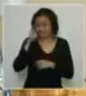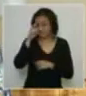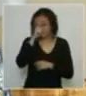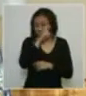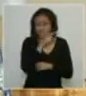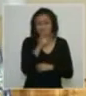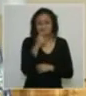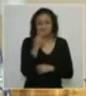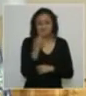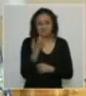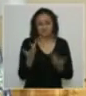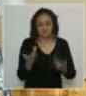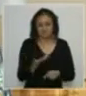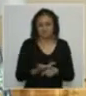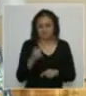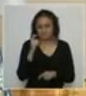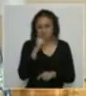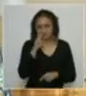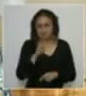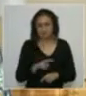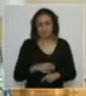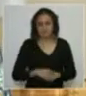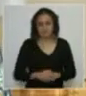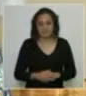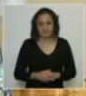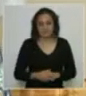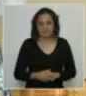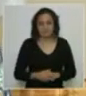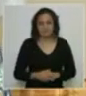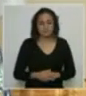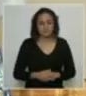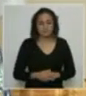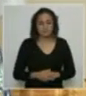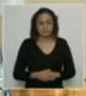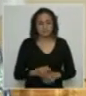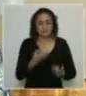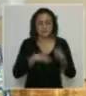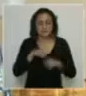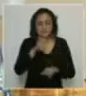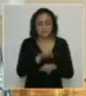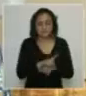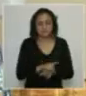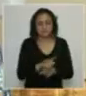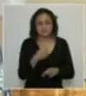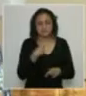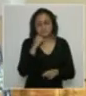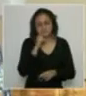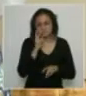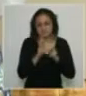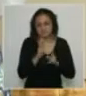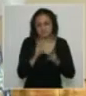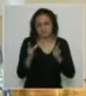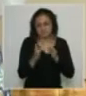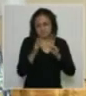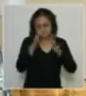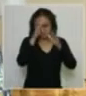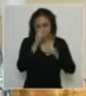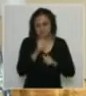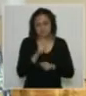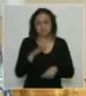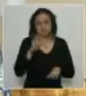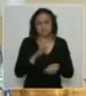todos los niveles, muy complejo. De verdad que sí, todos los días él y yo hablamos, mucho más